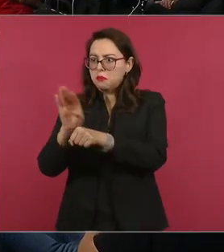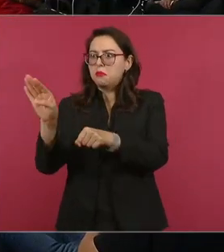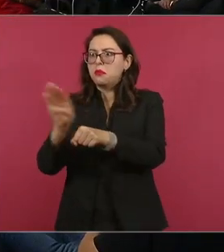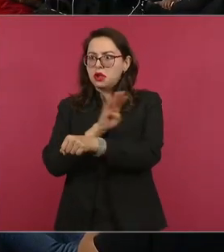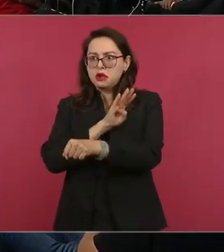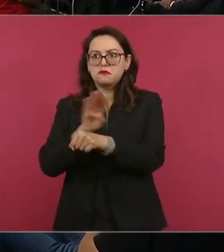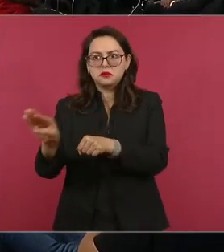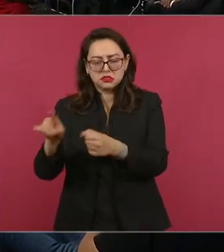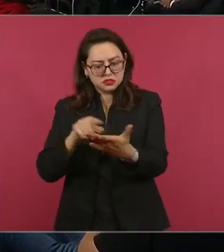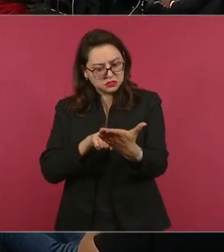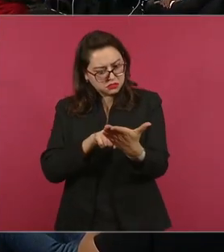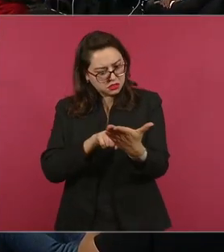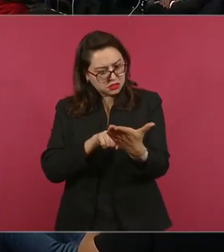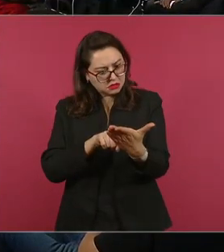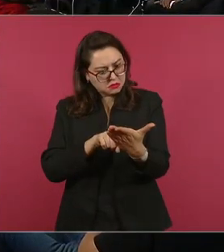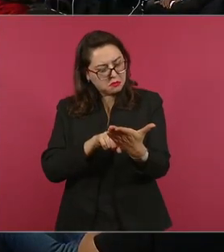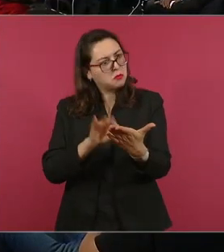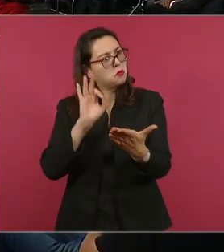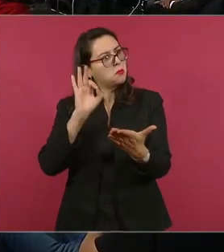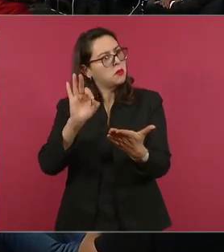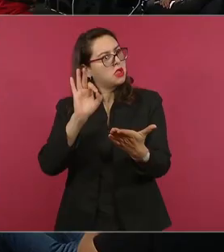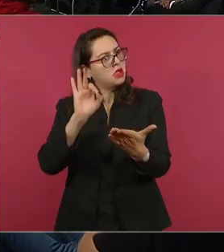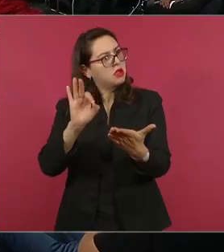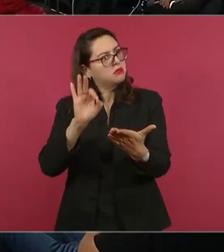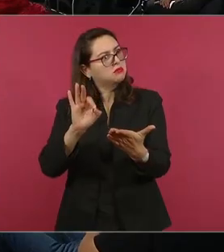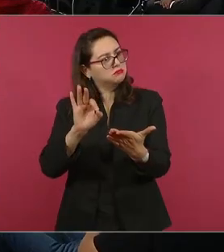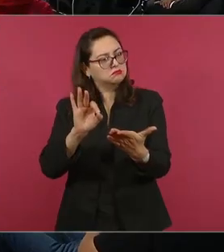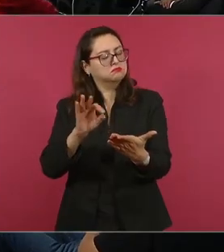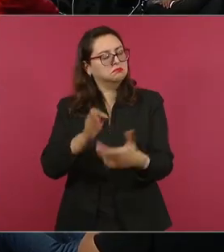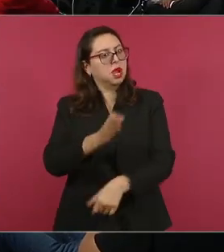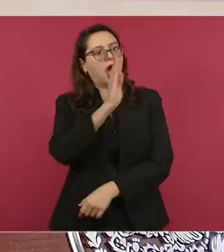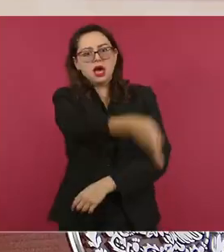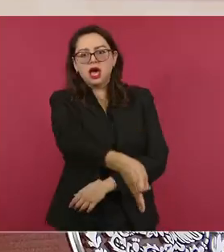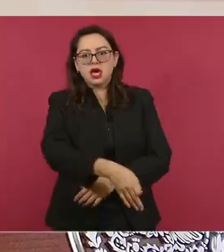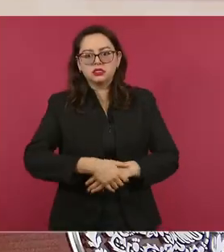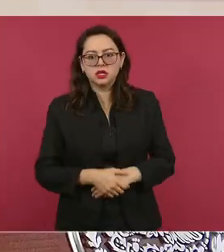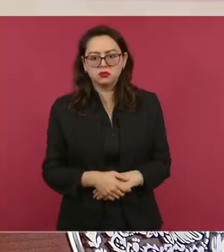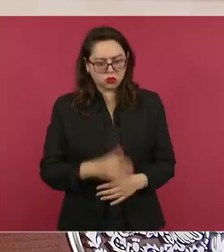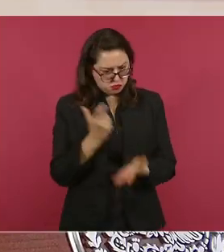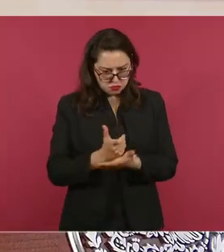Y ya estamos a punto de cerrar la operación y de pagarles.